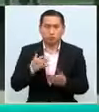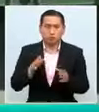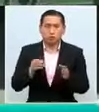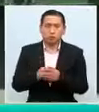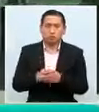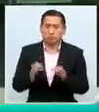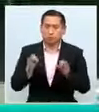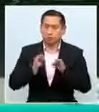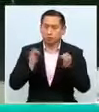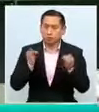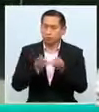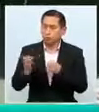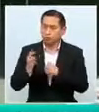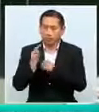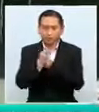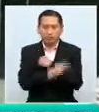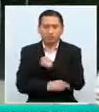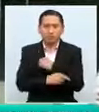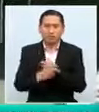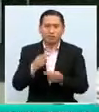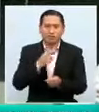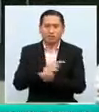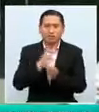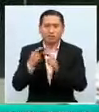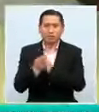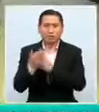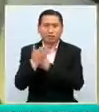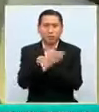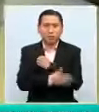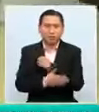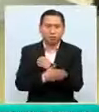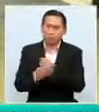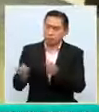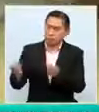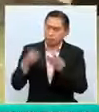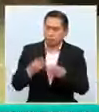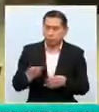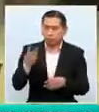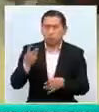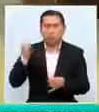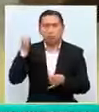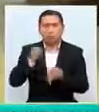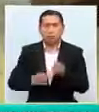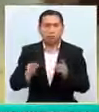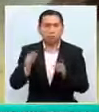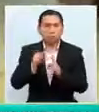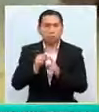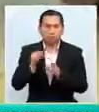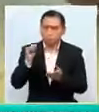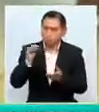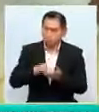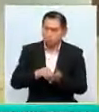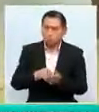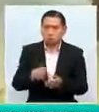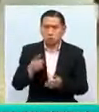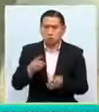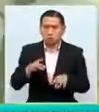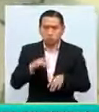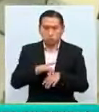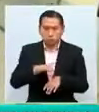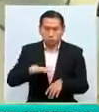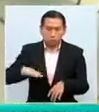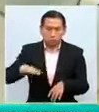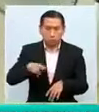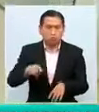por el Instituto Nacional de Reforma Agraria con dos resoluciones finales de saneamiento, uno que se refiere a la propiedad de Tierras Bajas